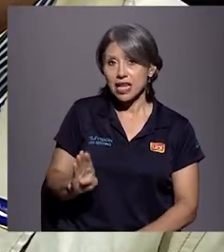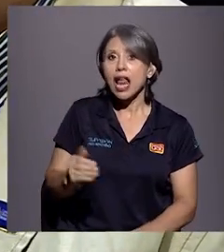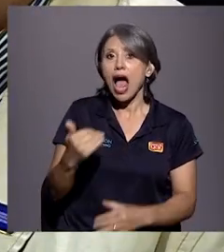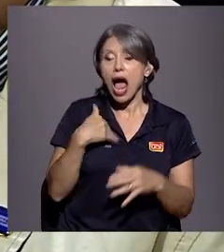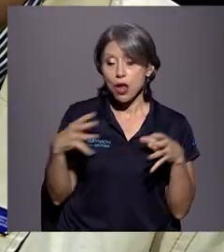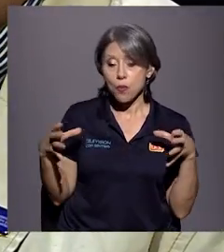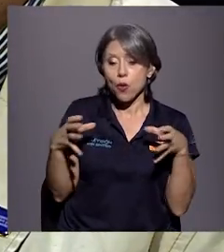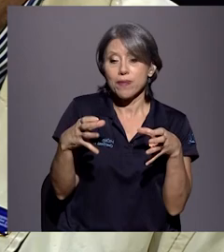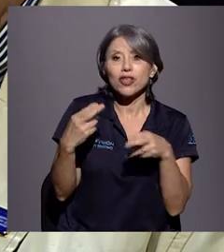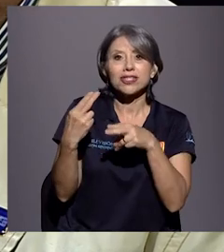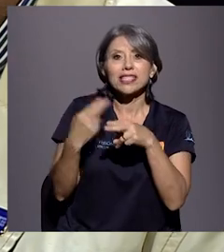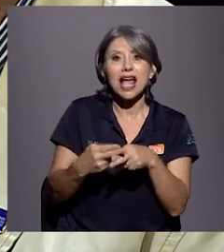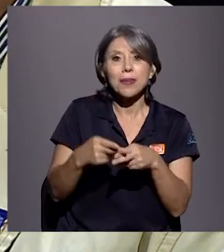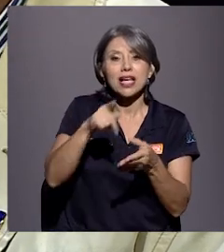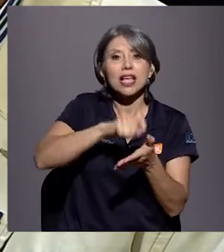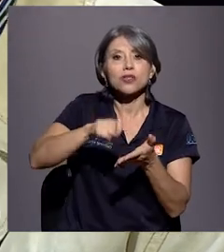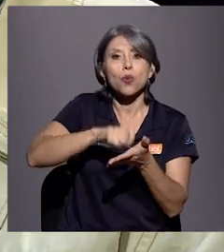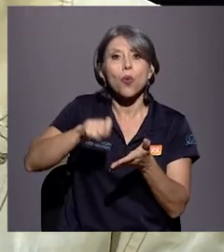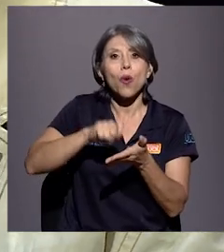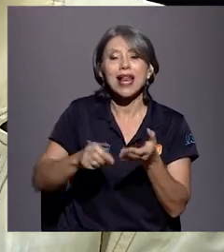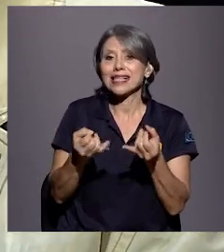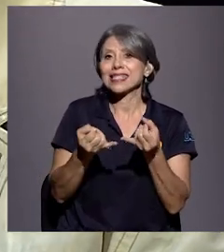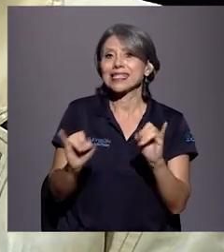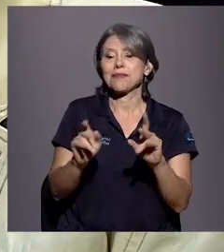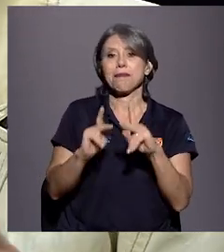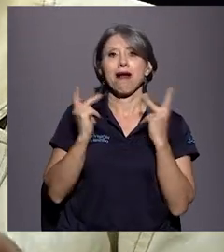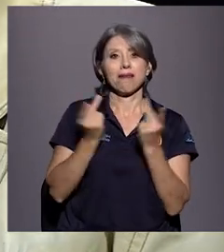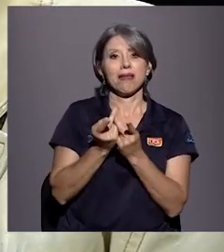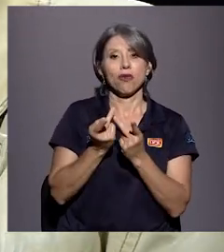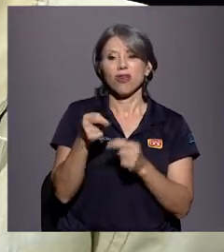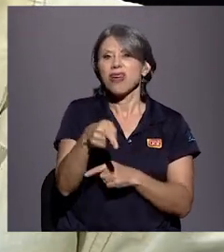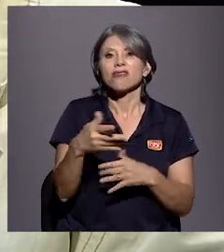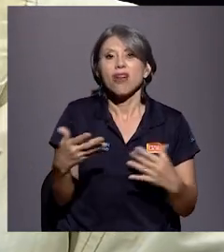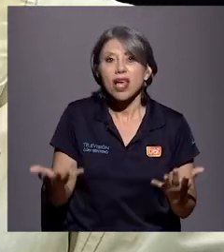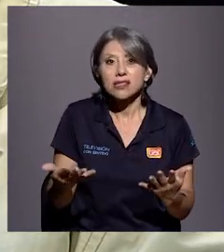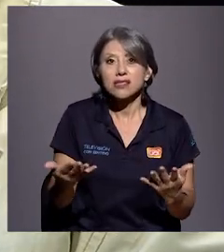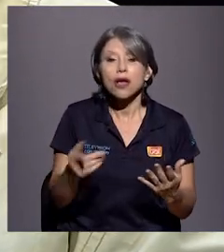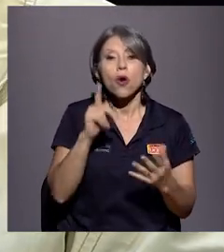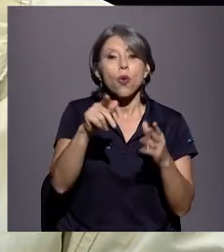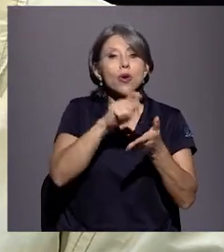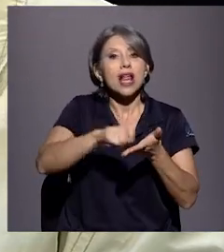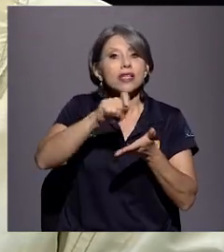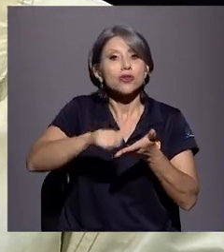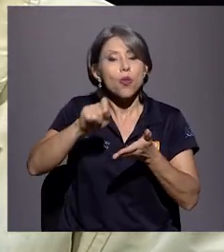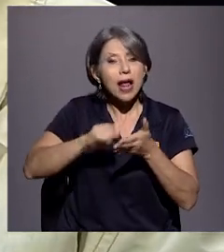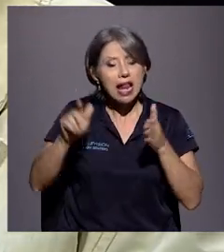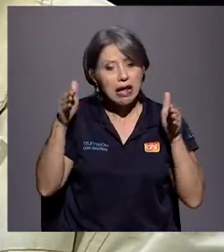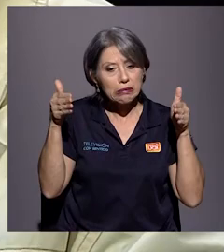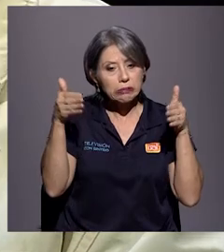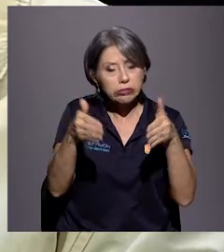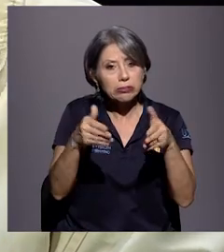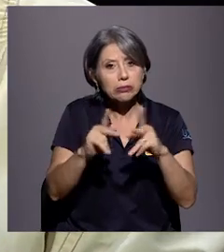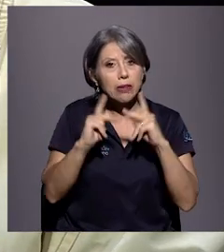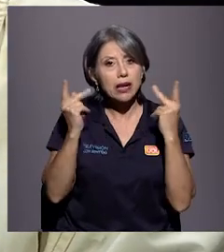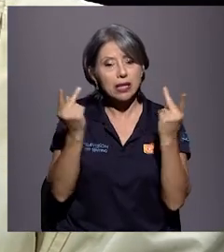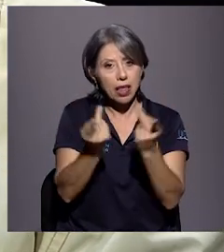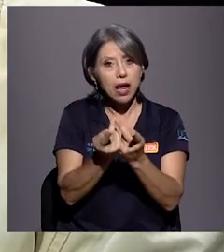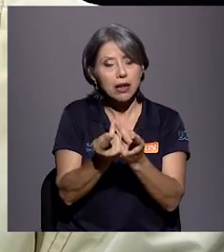movimiento que se dice que se llama Escuela Sin Partido, que es una escuela completamente partidaria que está